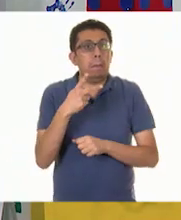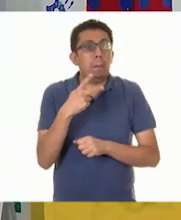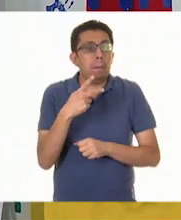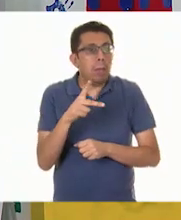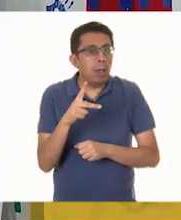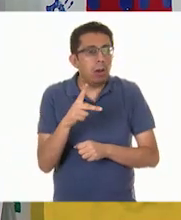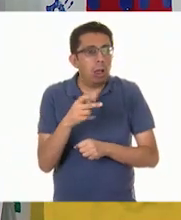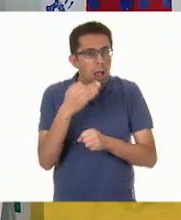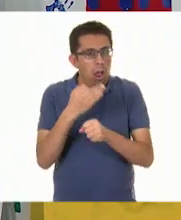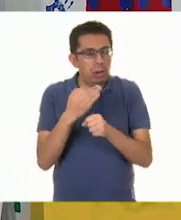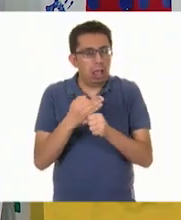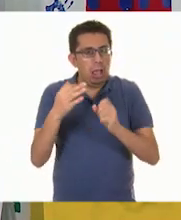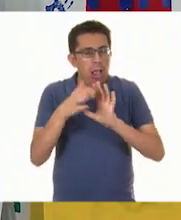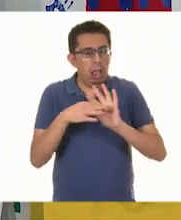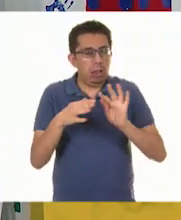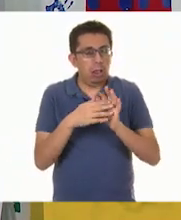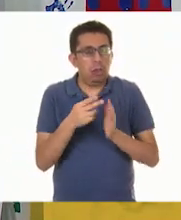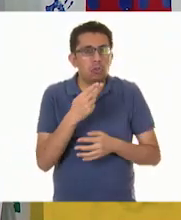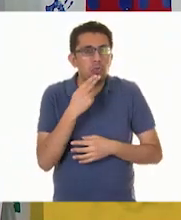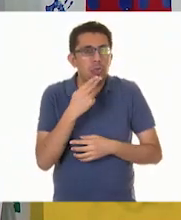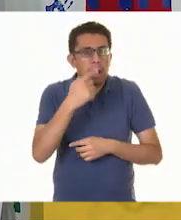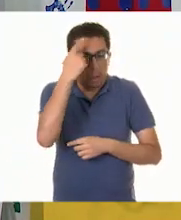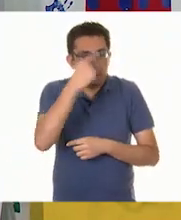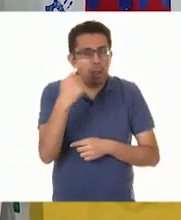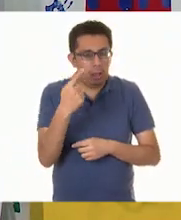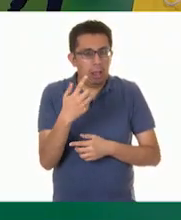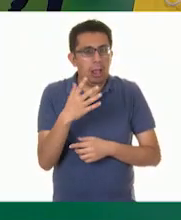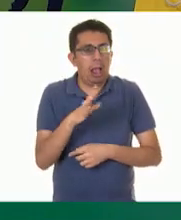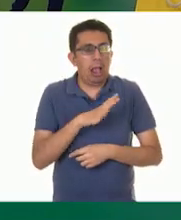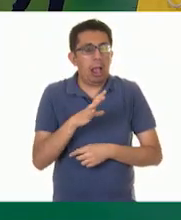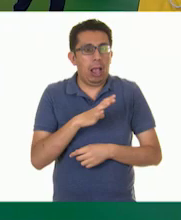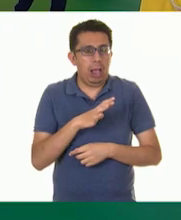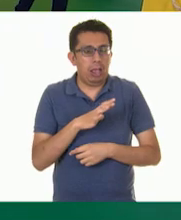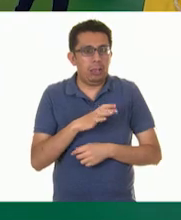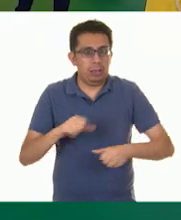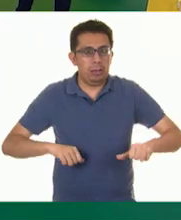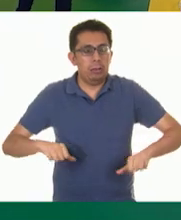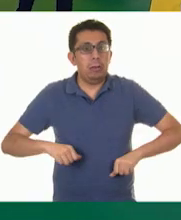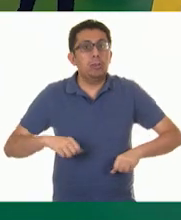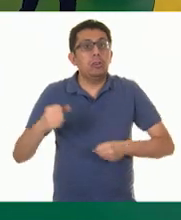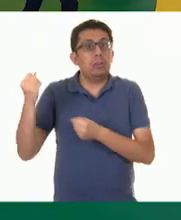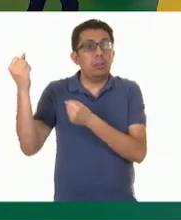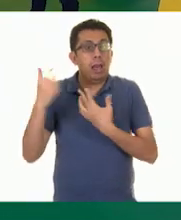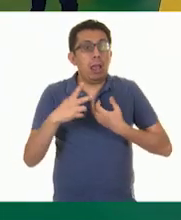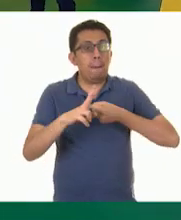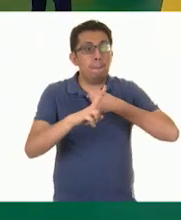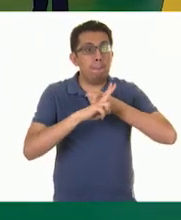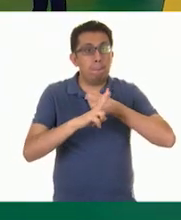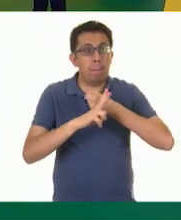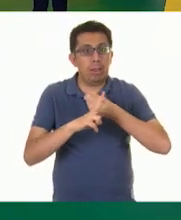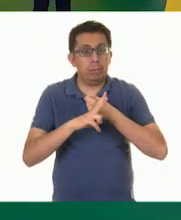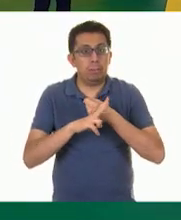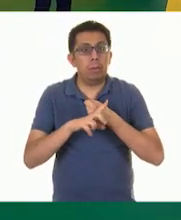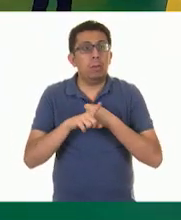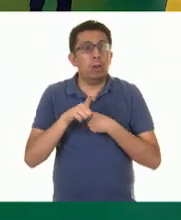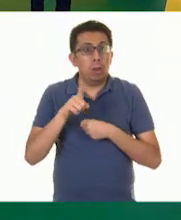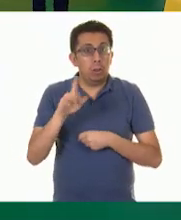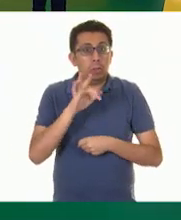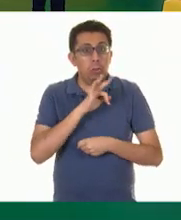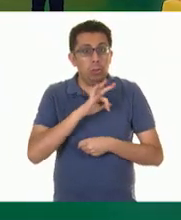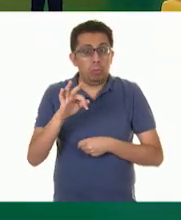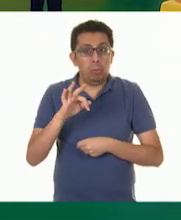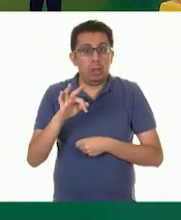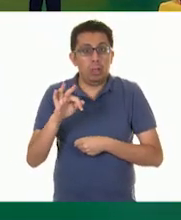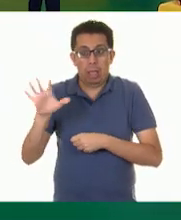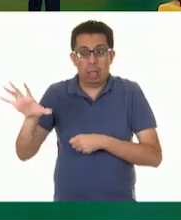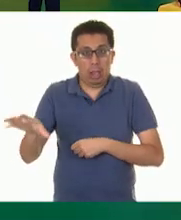usos, Alexia, vamos a empezar con una actividad. ¡Sí! Traje varios vasos, pero vamos a enseñarle a los niños qué hicimos. Puedes agarrar el último, el que tienes